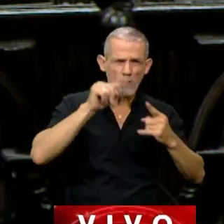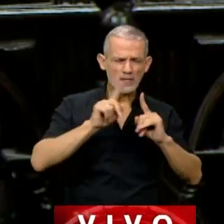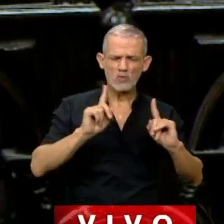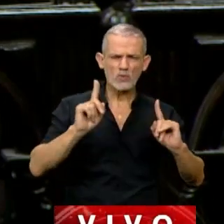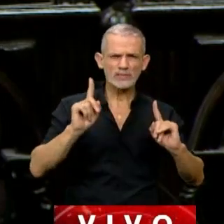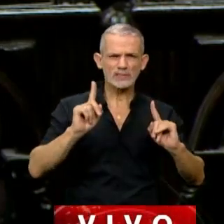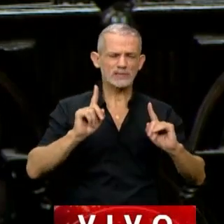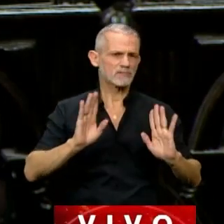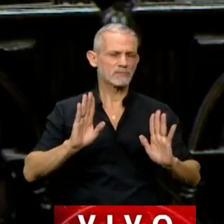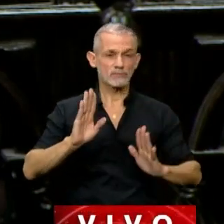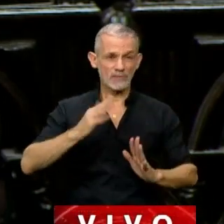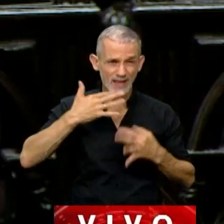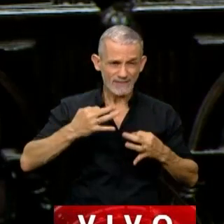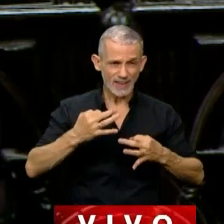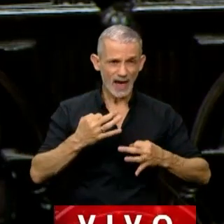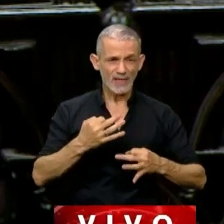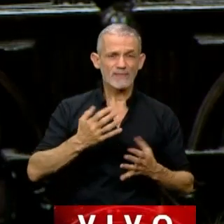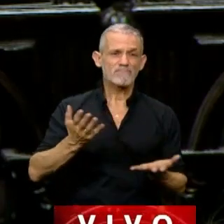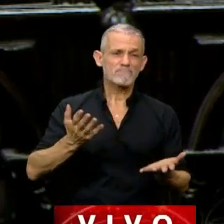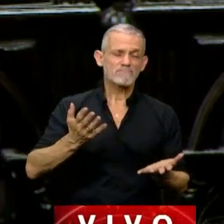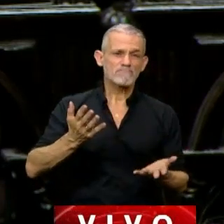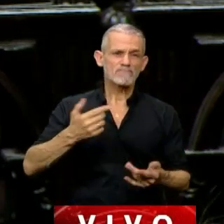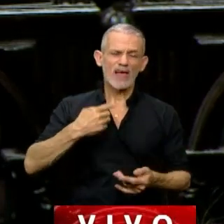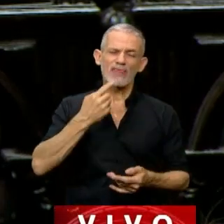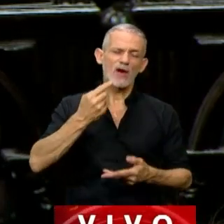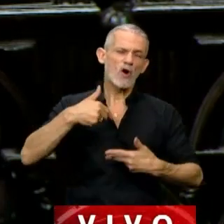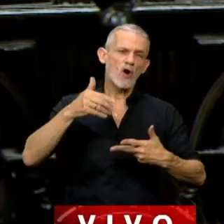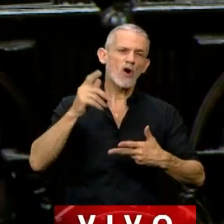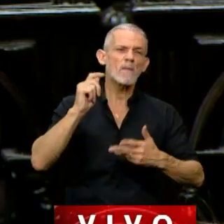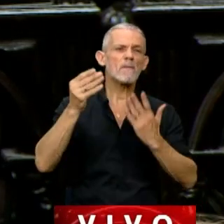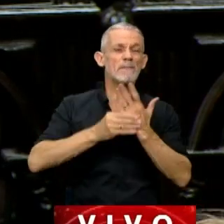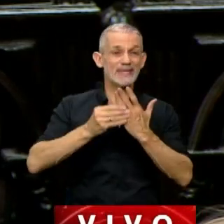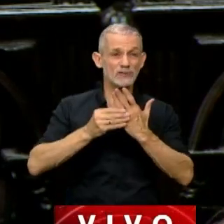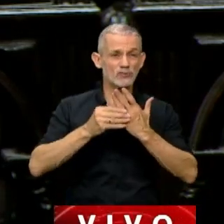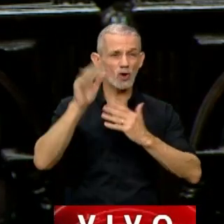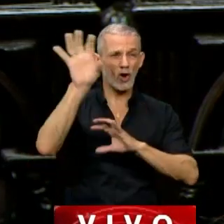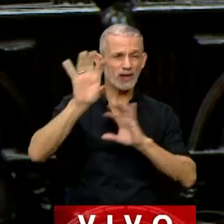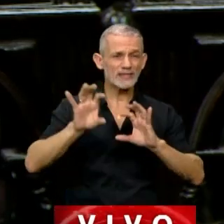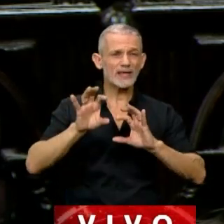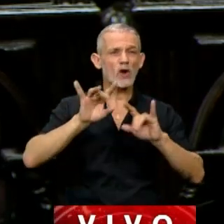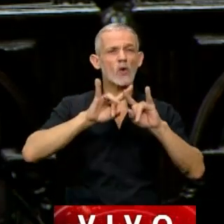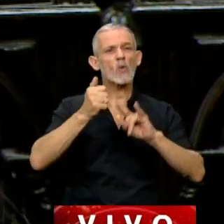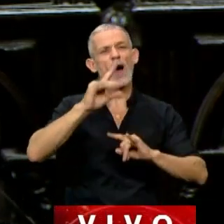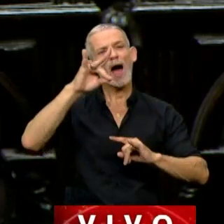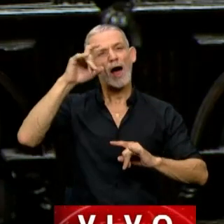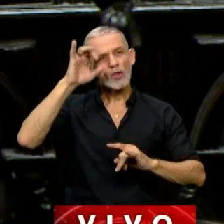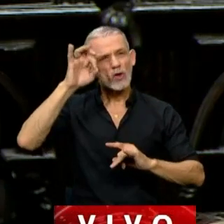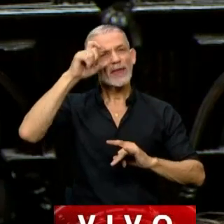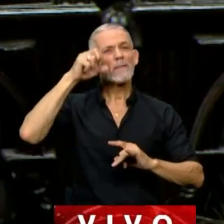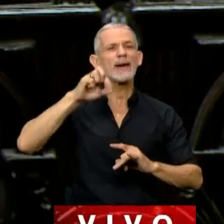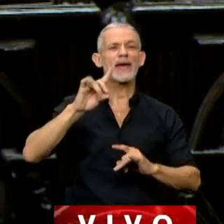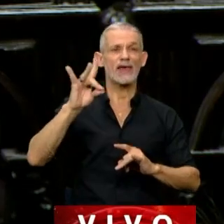en verdad según dijo el ministro del interior eduardo wado de pedro